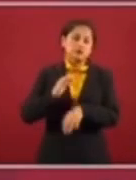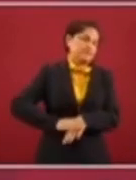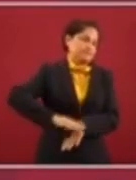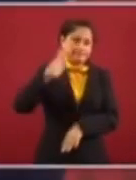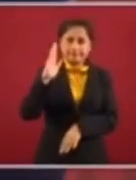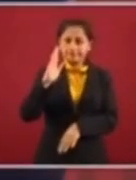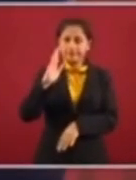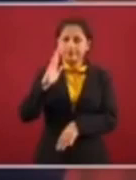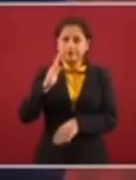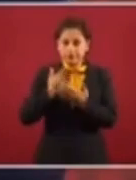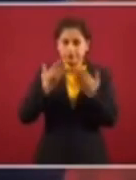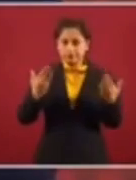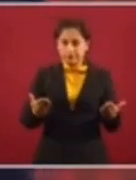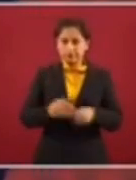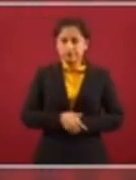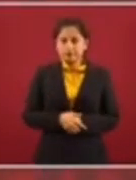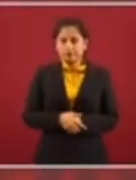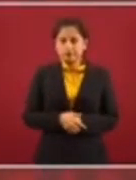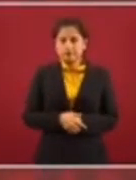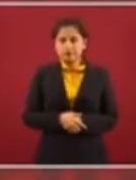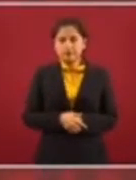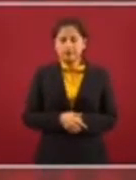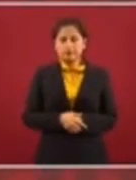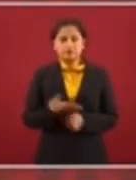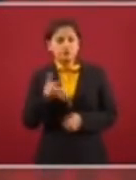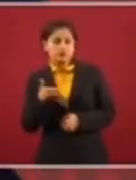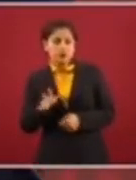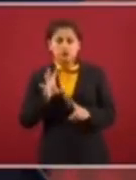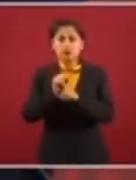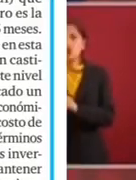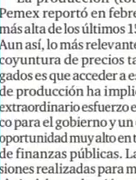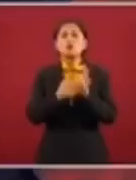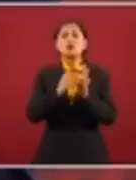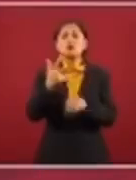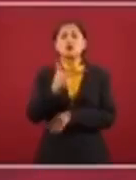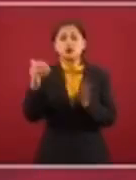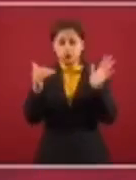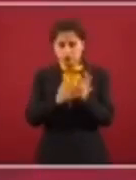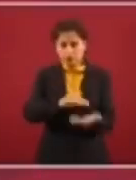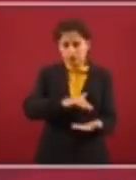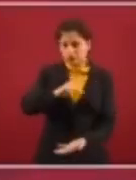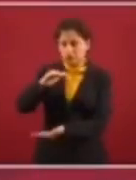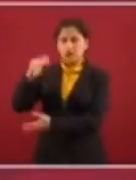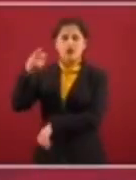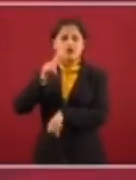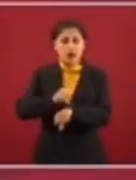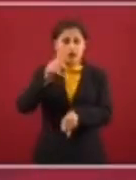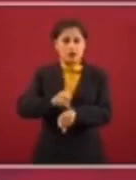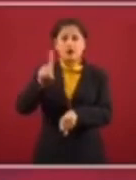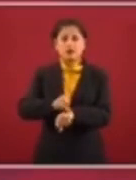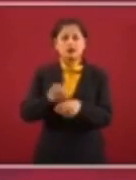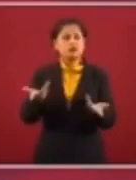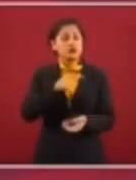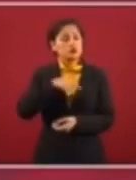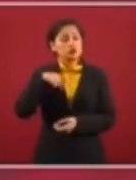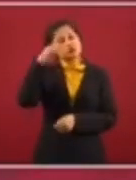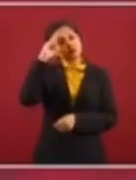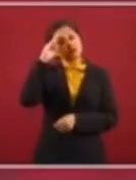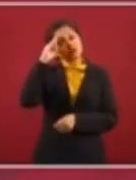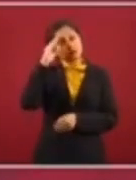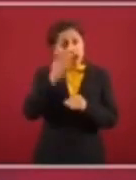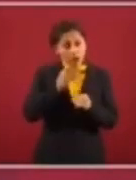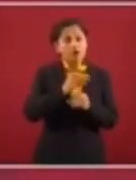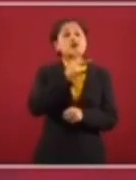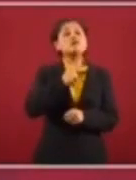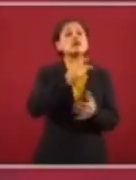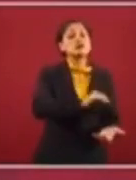ya cerca de 1.800.000 barriles diarios. Entonces, lo que vamos a hacer es destinar la mayor cantidad